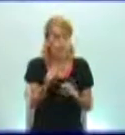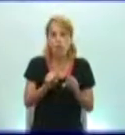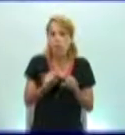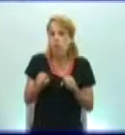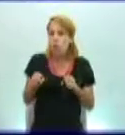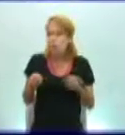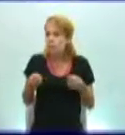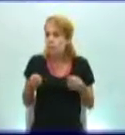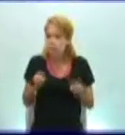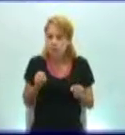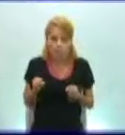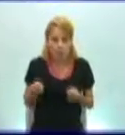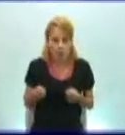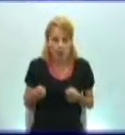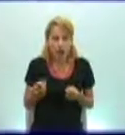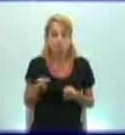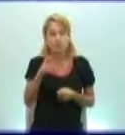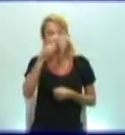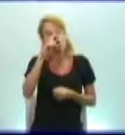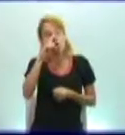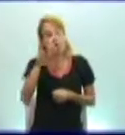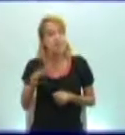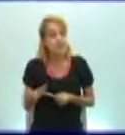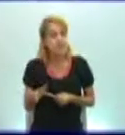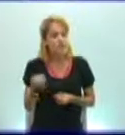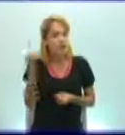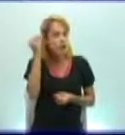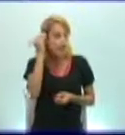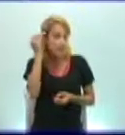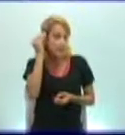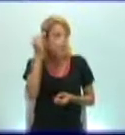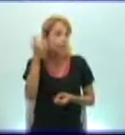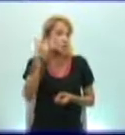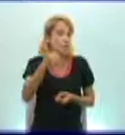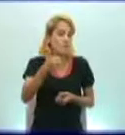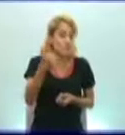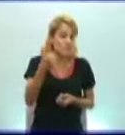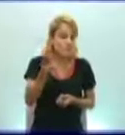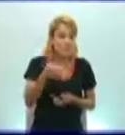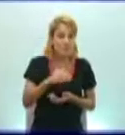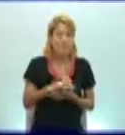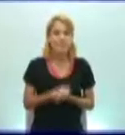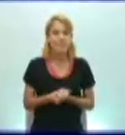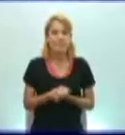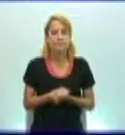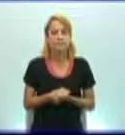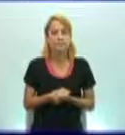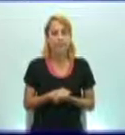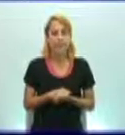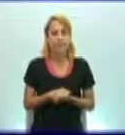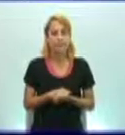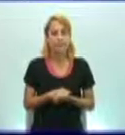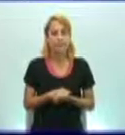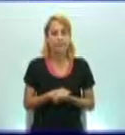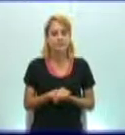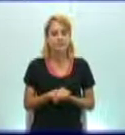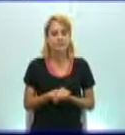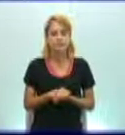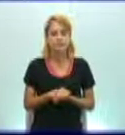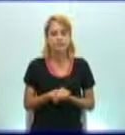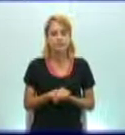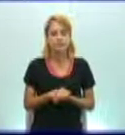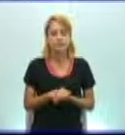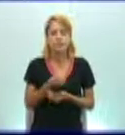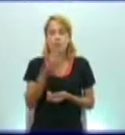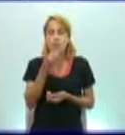adquirieron correctamente los conocimientos a partir de las sugerencias que le propongo a continuación.